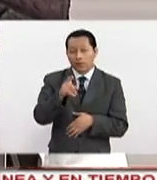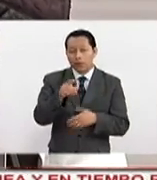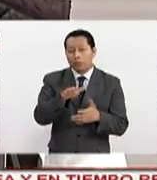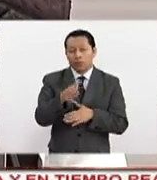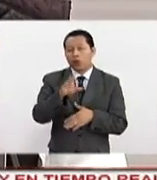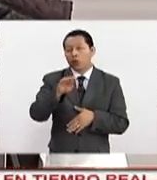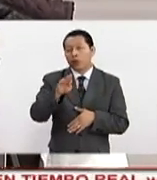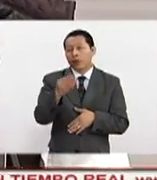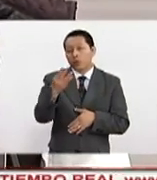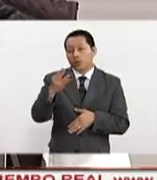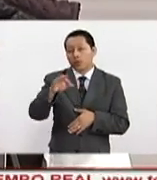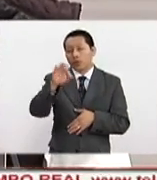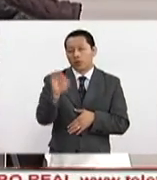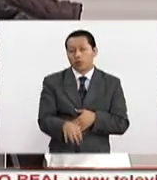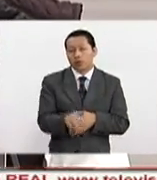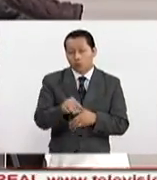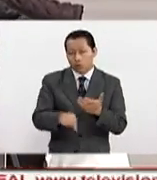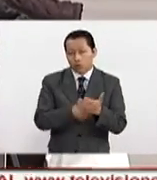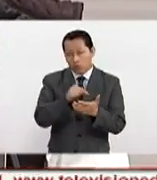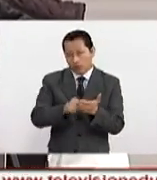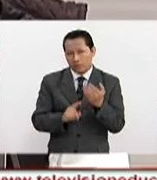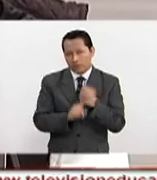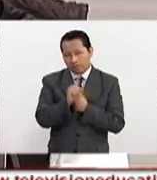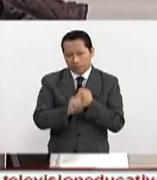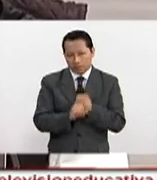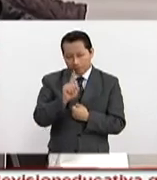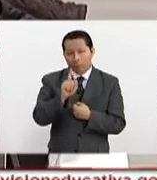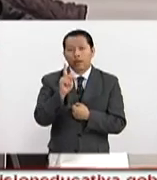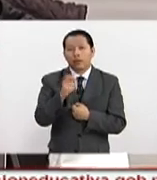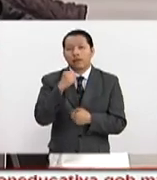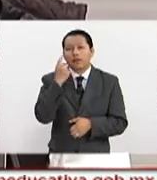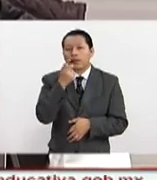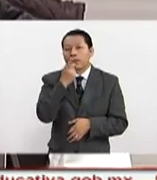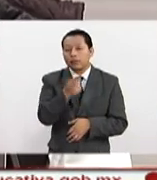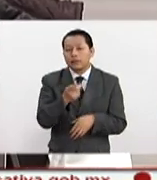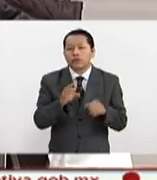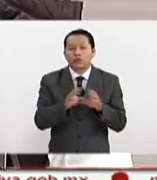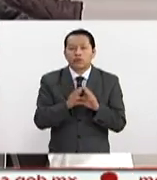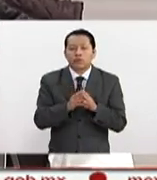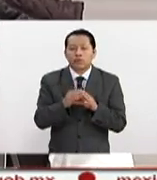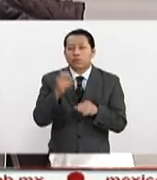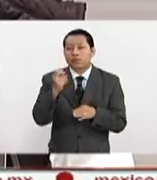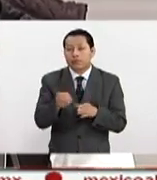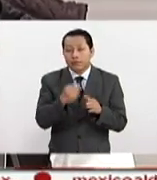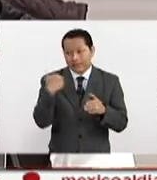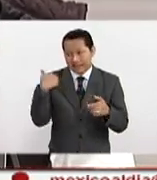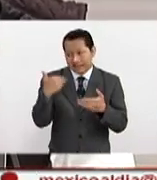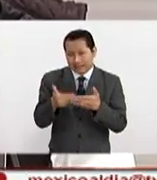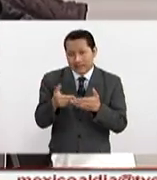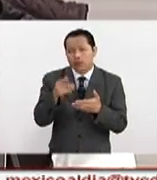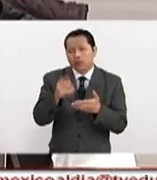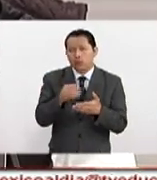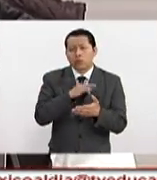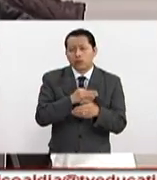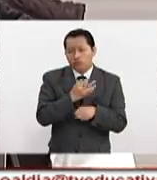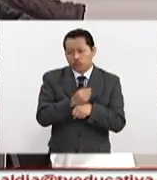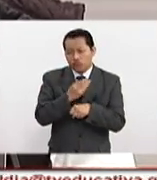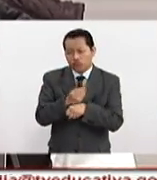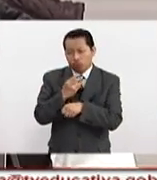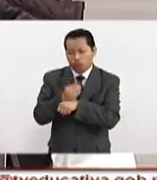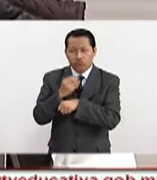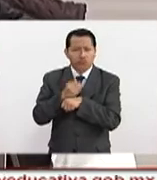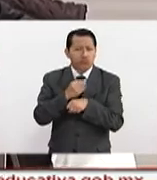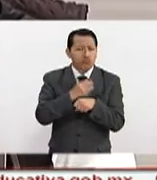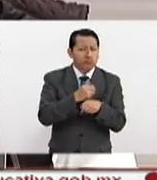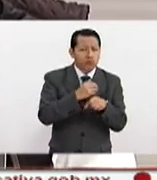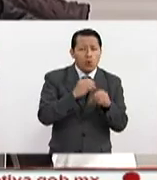un 94% de las zonas afectadas. Esto significa que en este plazo hemos logrado rehabilitar y reparar